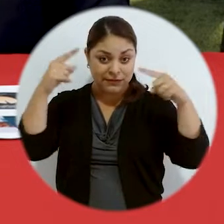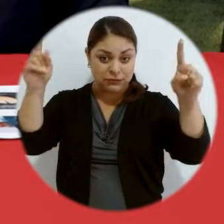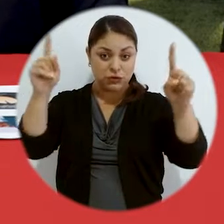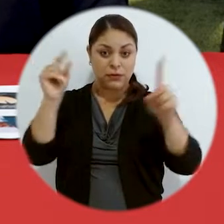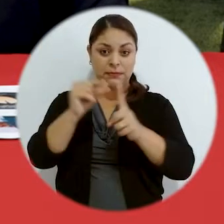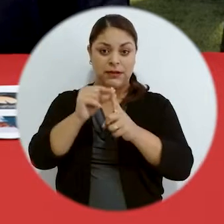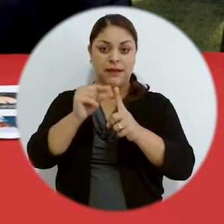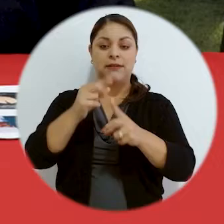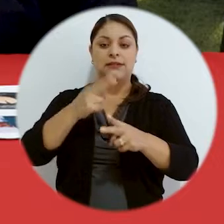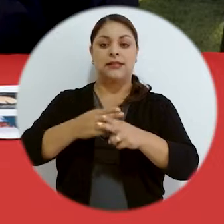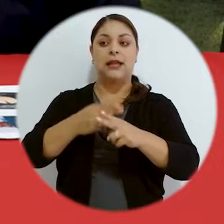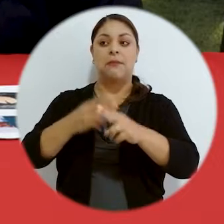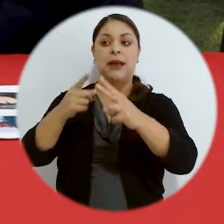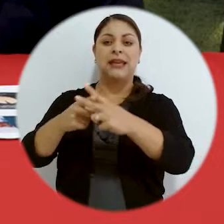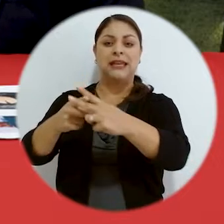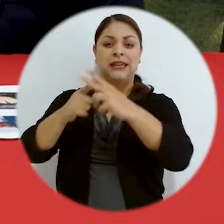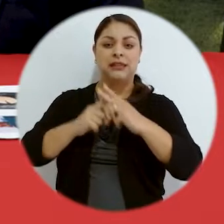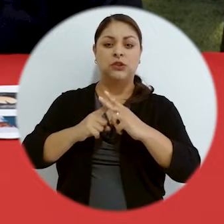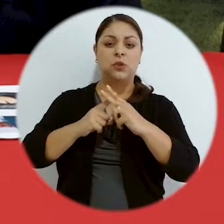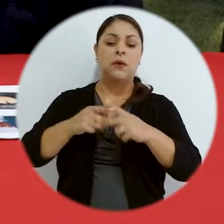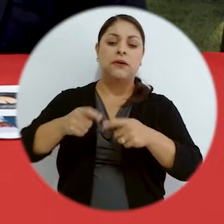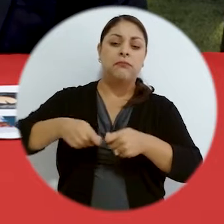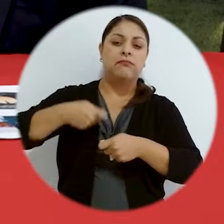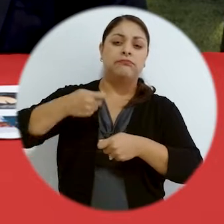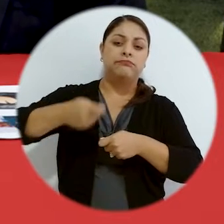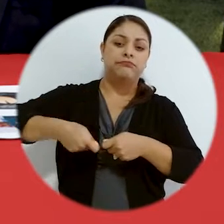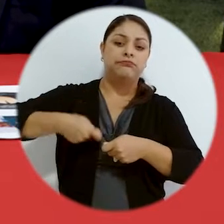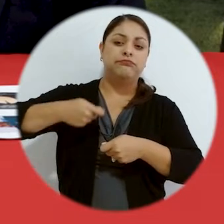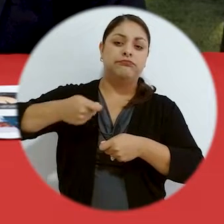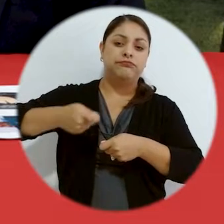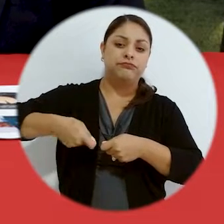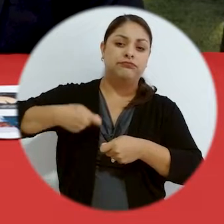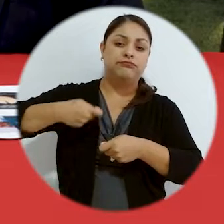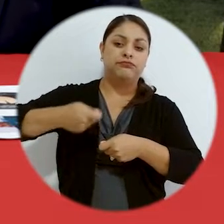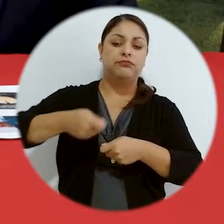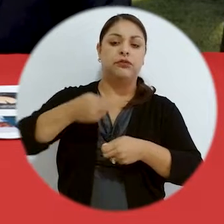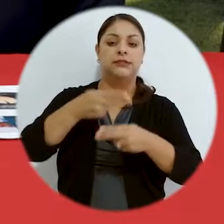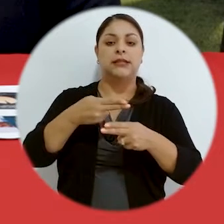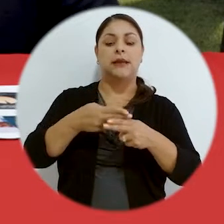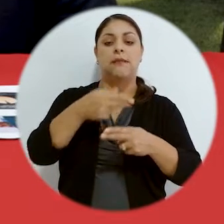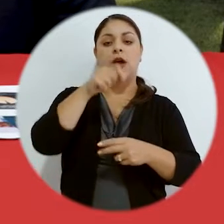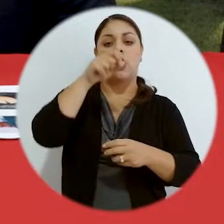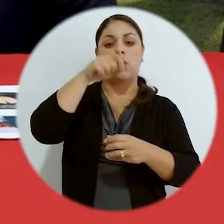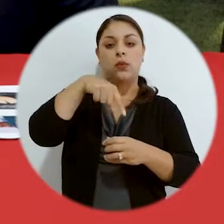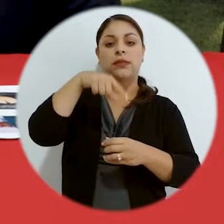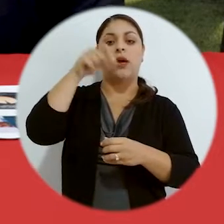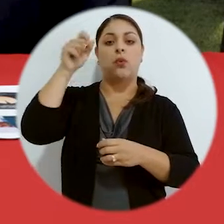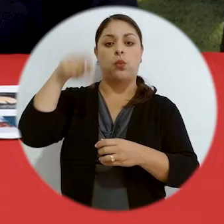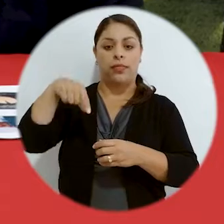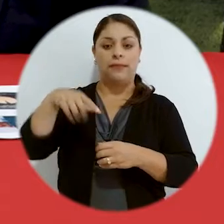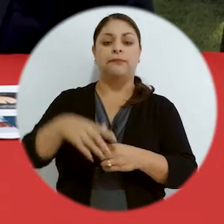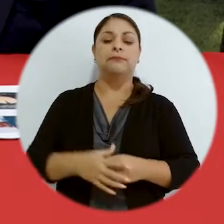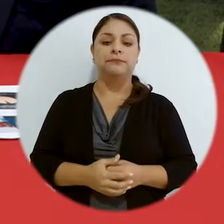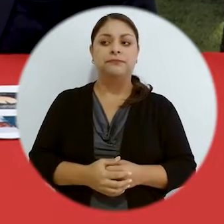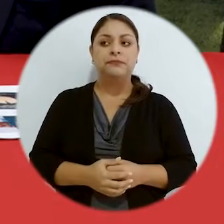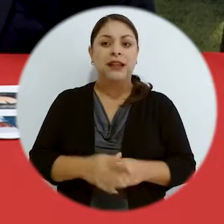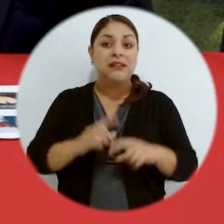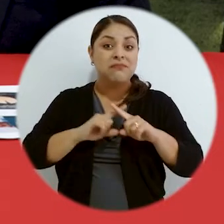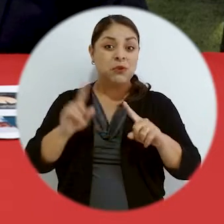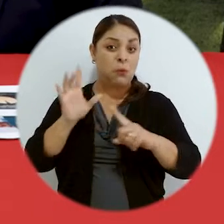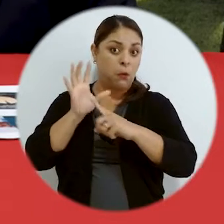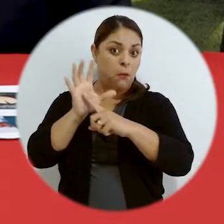famoso término de los créditos gota a gota. Se ha venido popularizando ese término y se ha venido popularizando para mal,